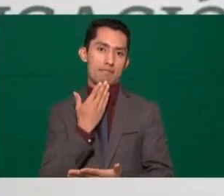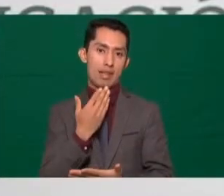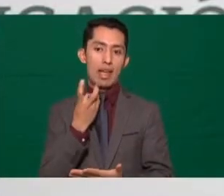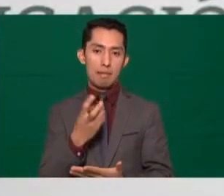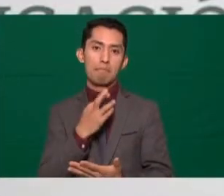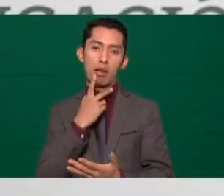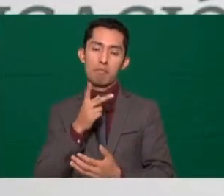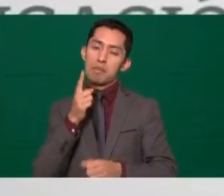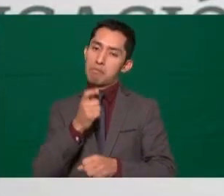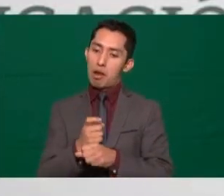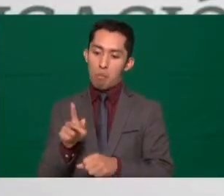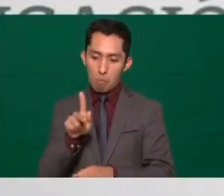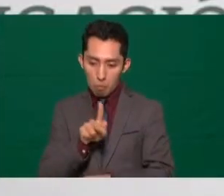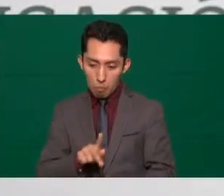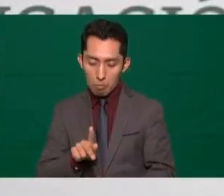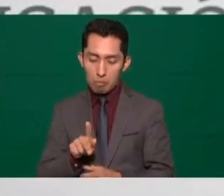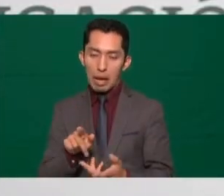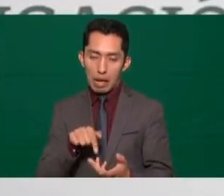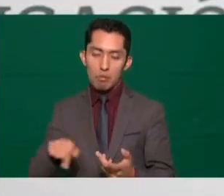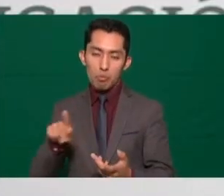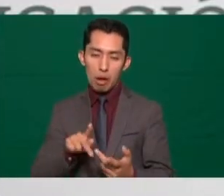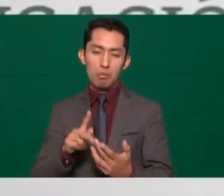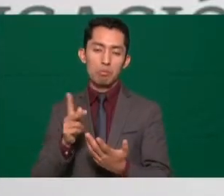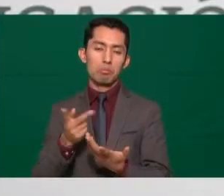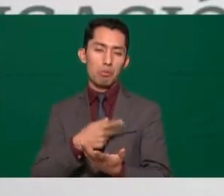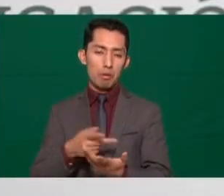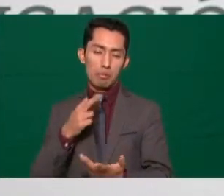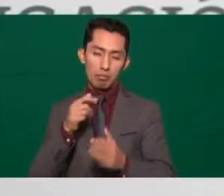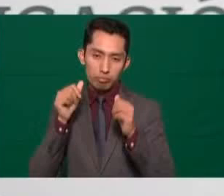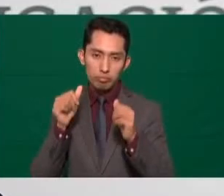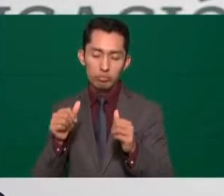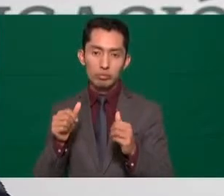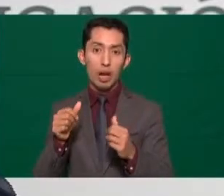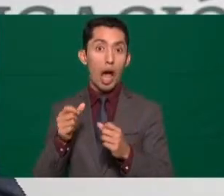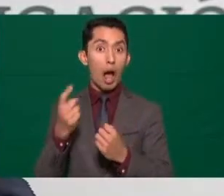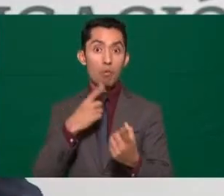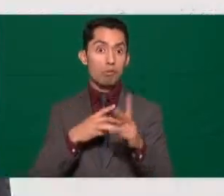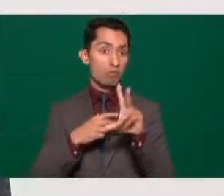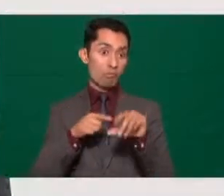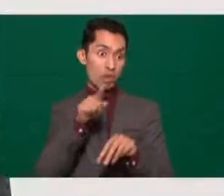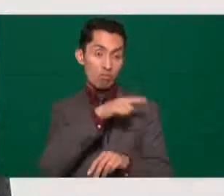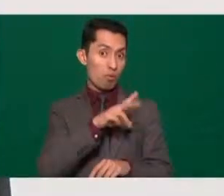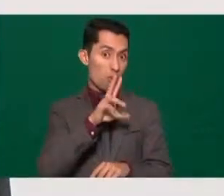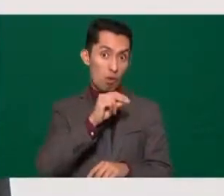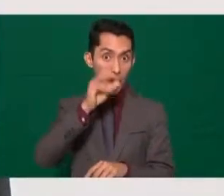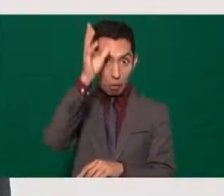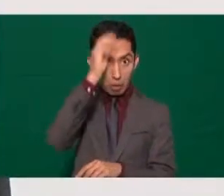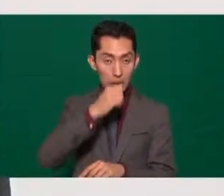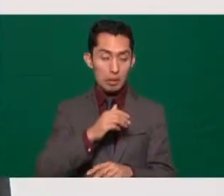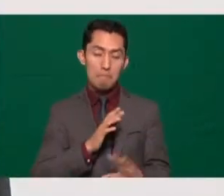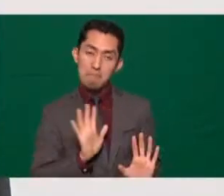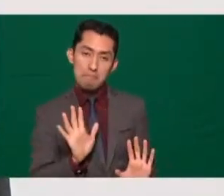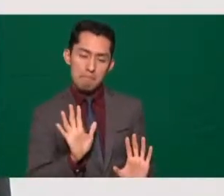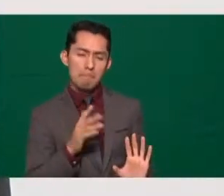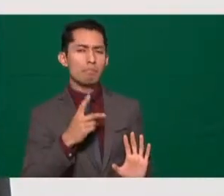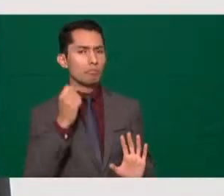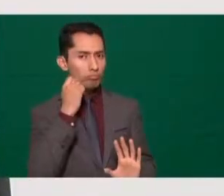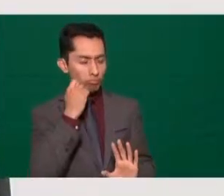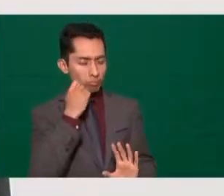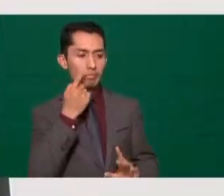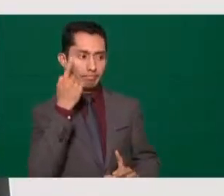no están de acuerdo con este planteamiento, pero los vamos a ir convenciendo.